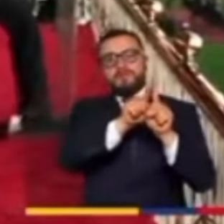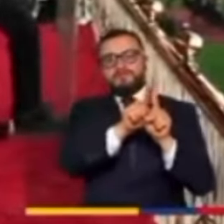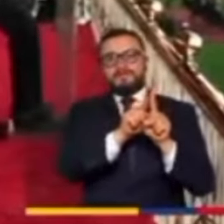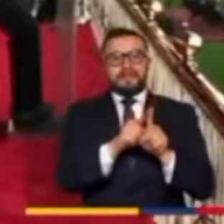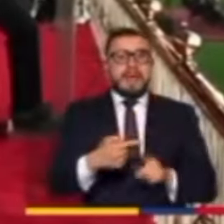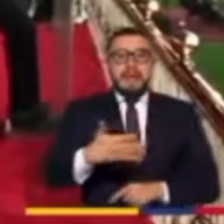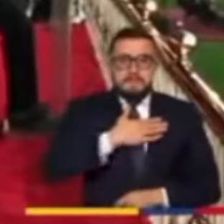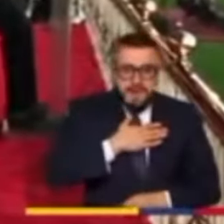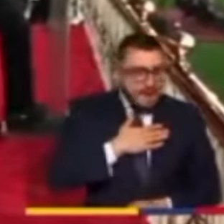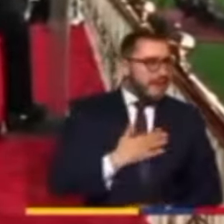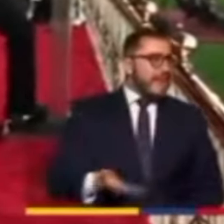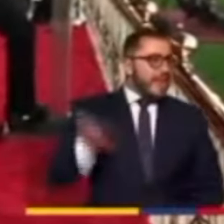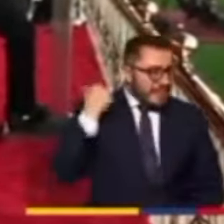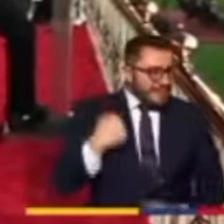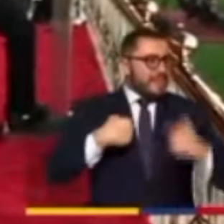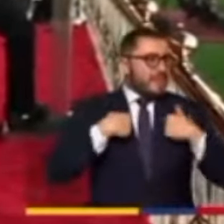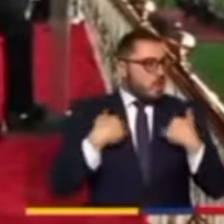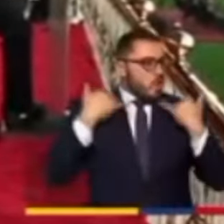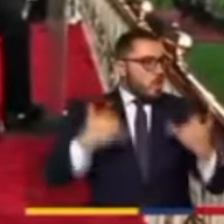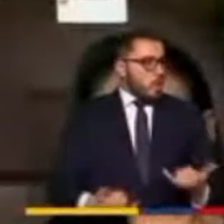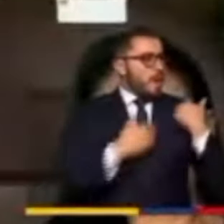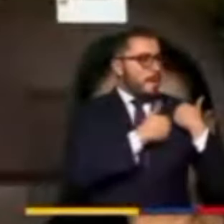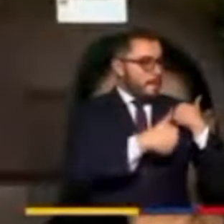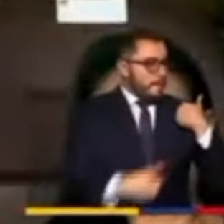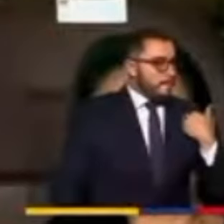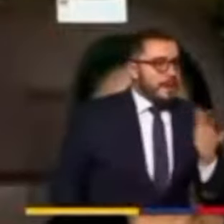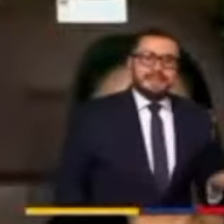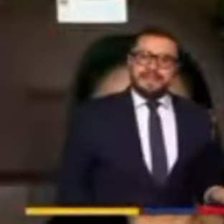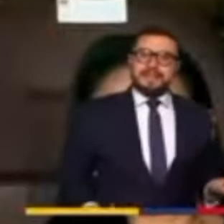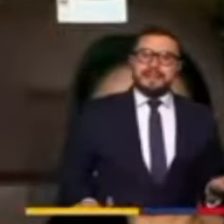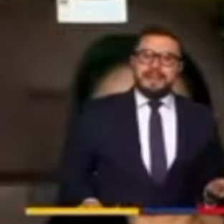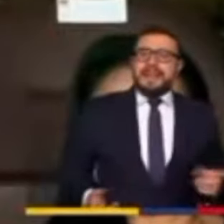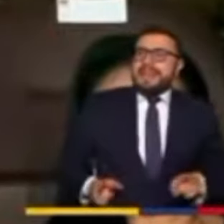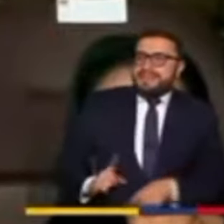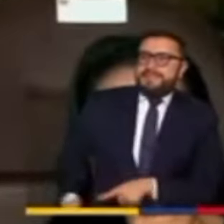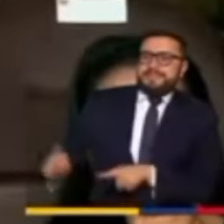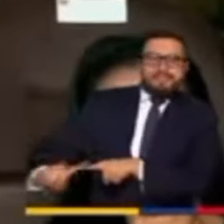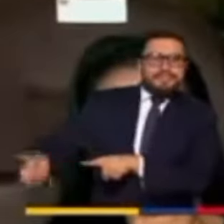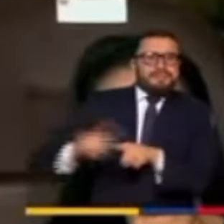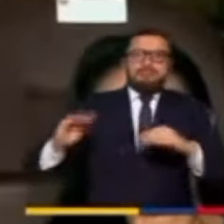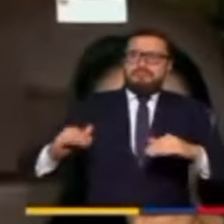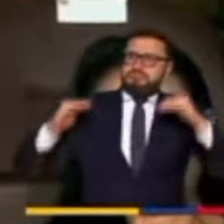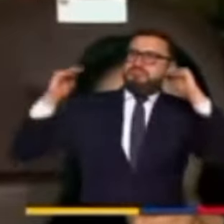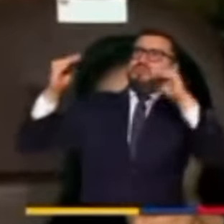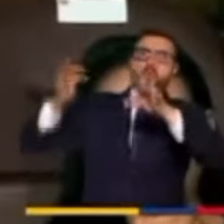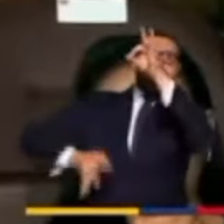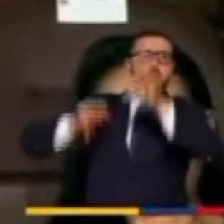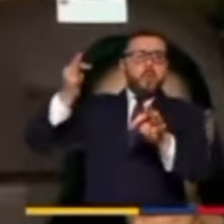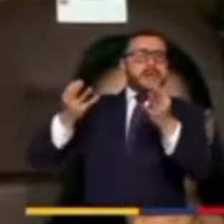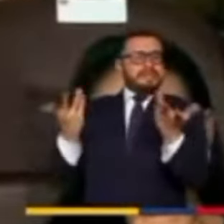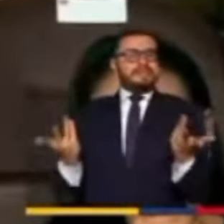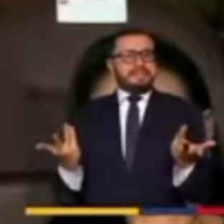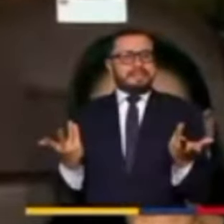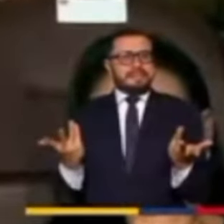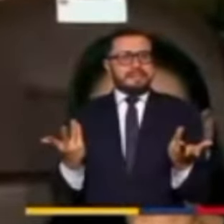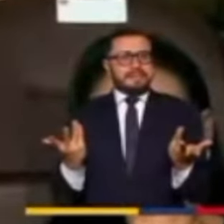Y así como a mí, lo digo porque soy hoy el presidente de la República, a decenas de magistrados de la